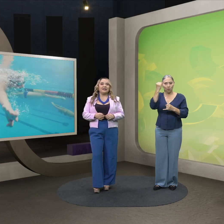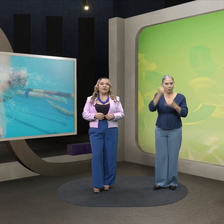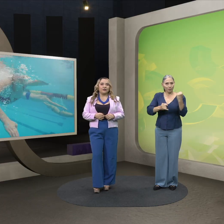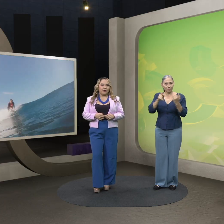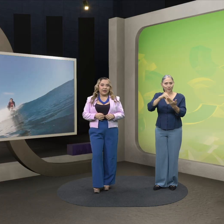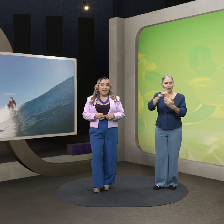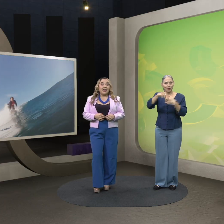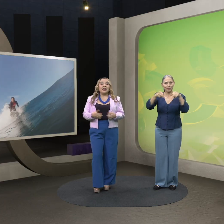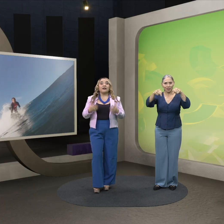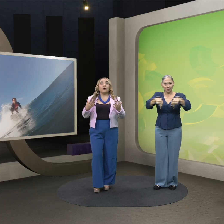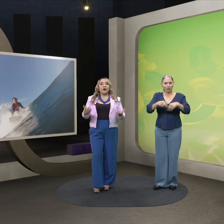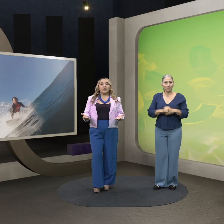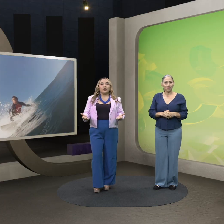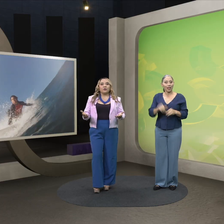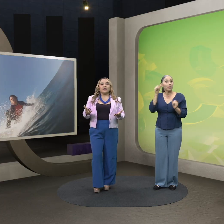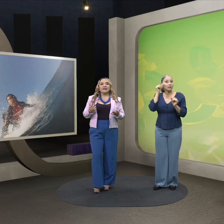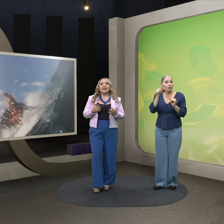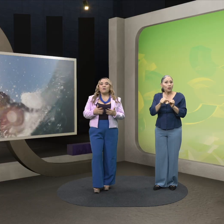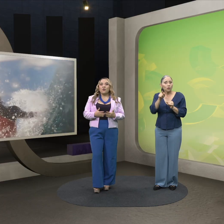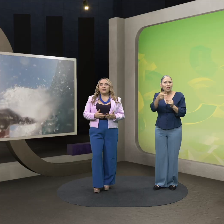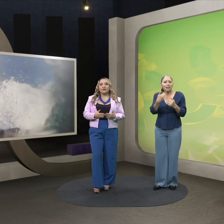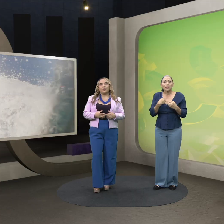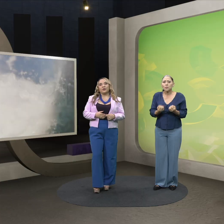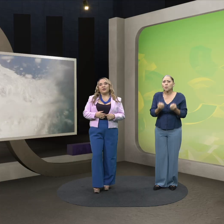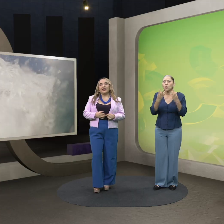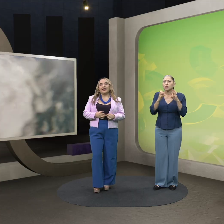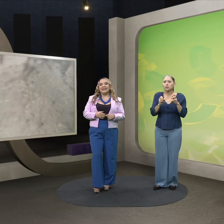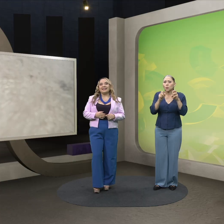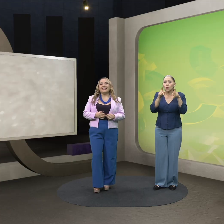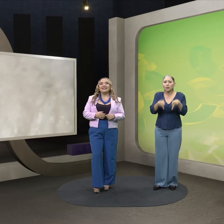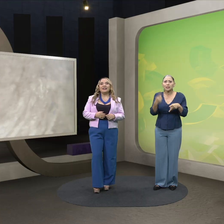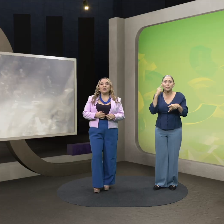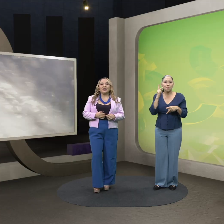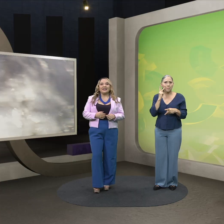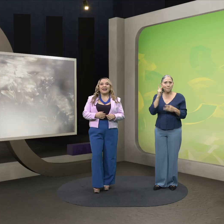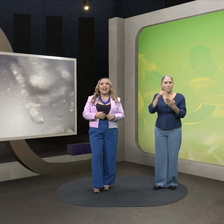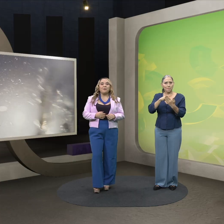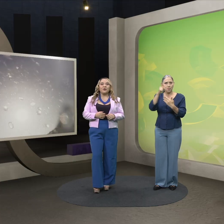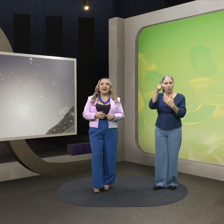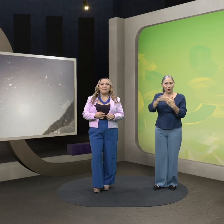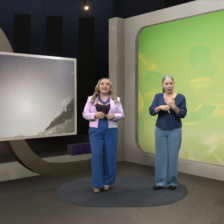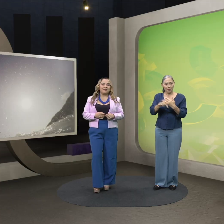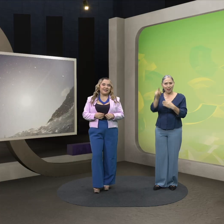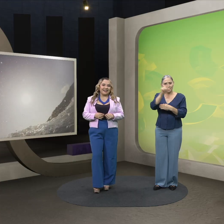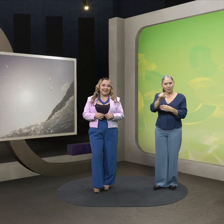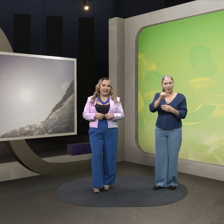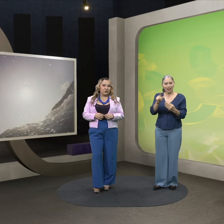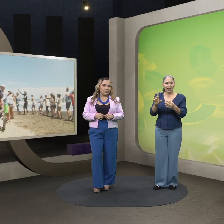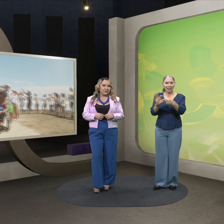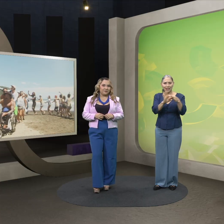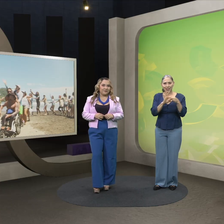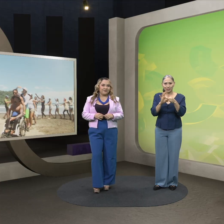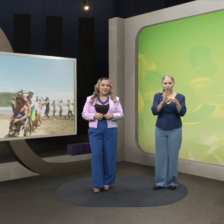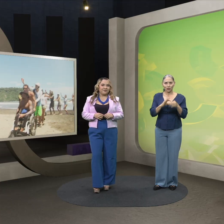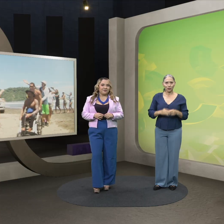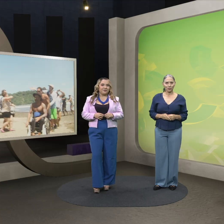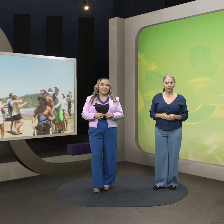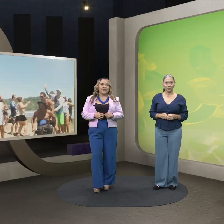final de la edición de hoy. Les recuerdo que usted tiene muchas oportunidades de sintonizar el programa semanal de Nexos.